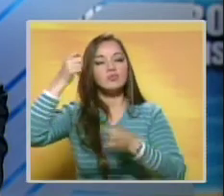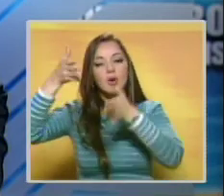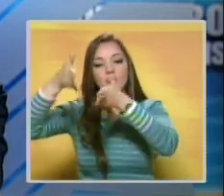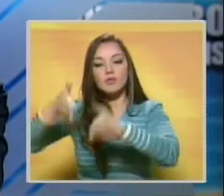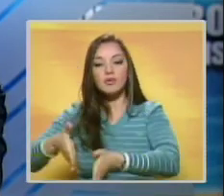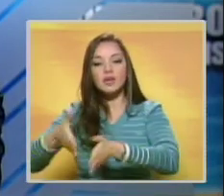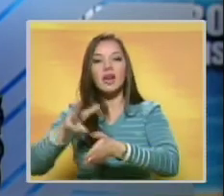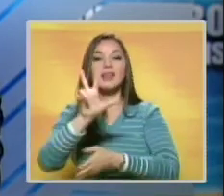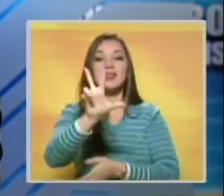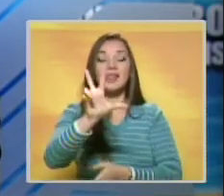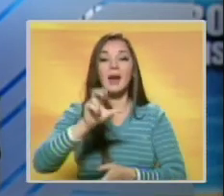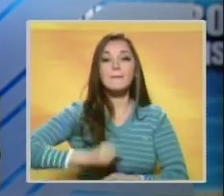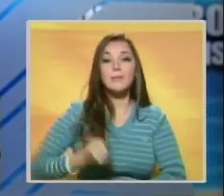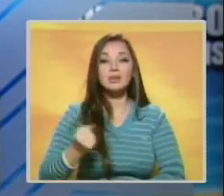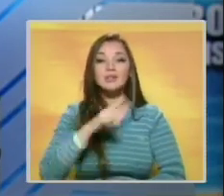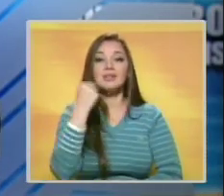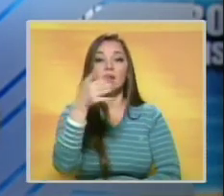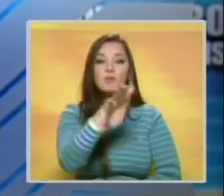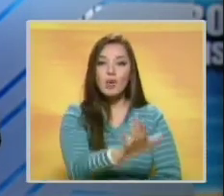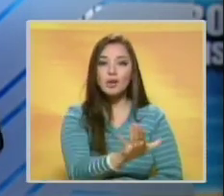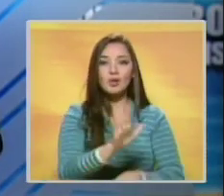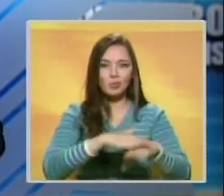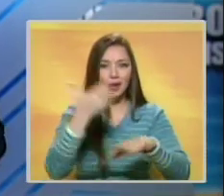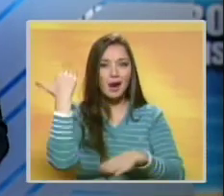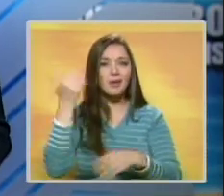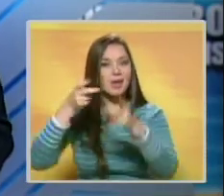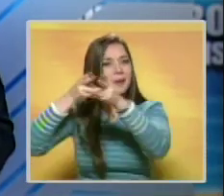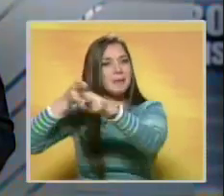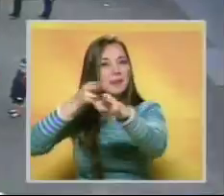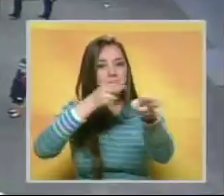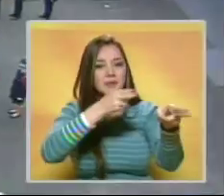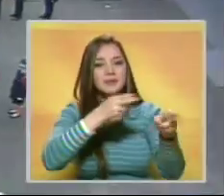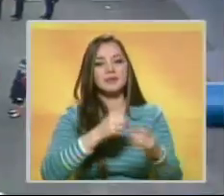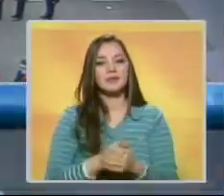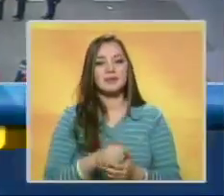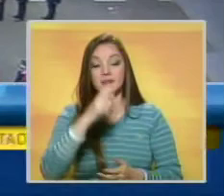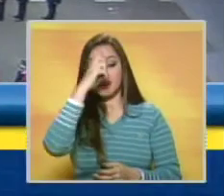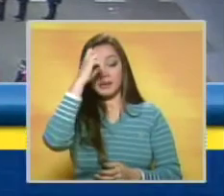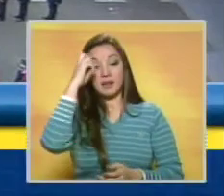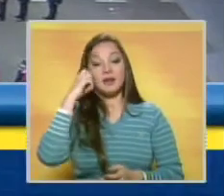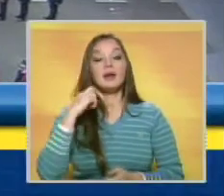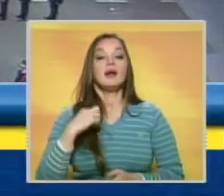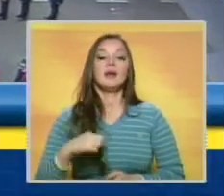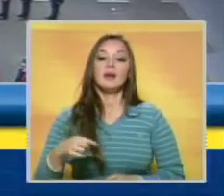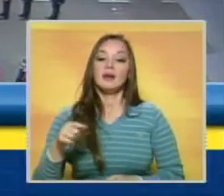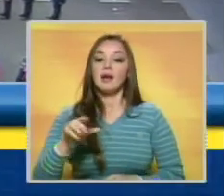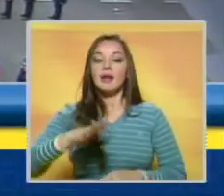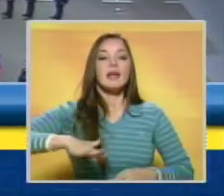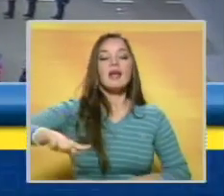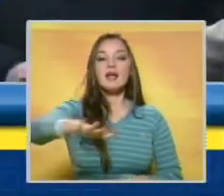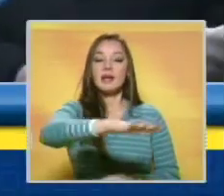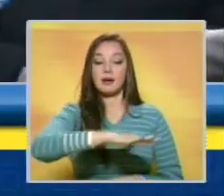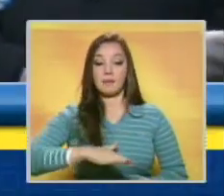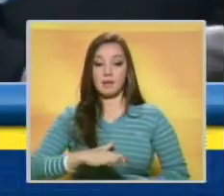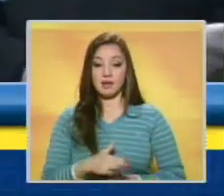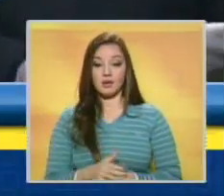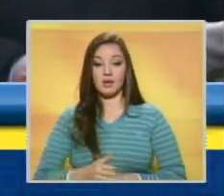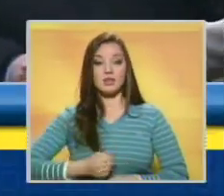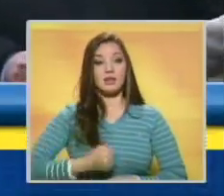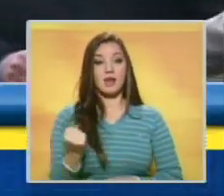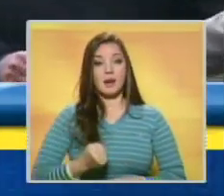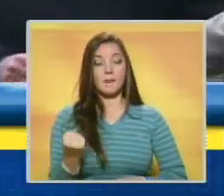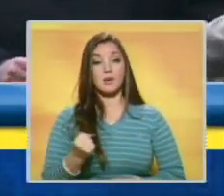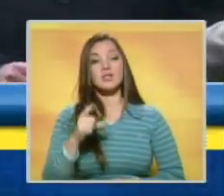París, encabezado por el presidente francés François Hollande. Durante el acto celebrado en el patio de la prefectura de la policía en